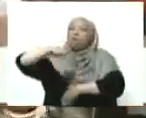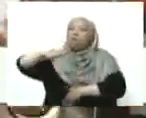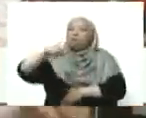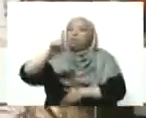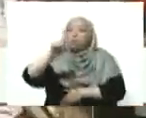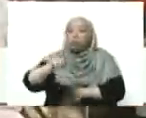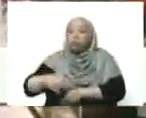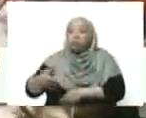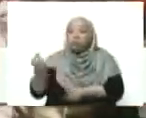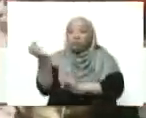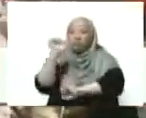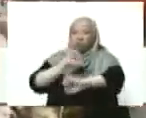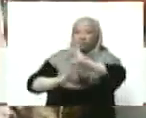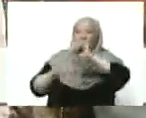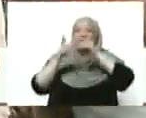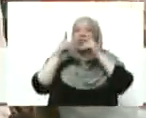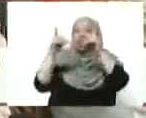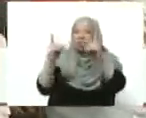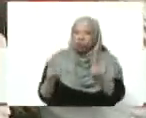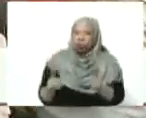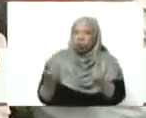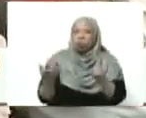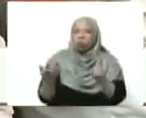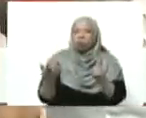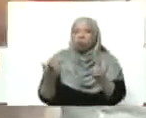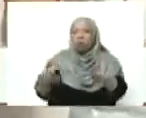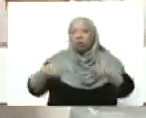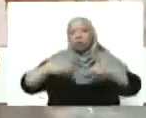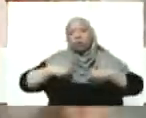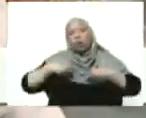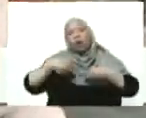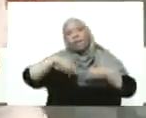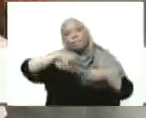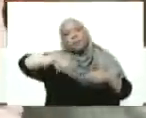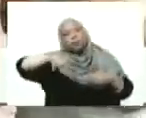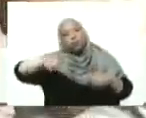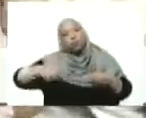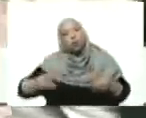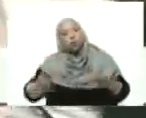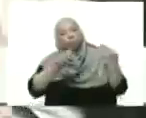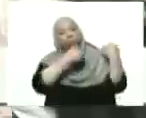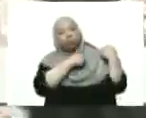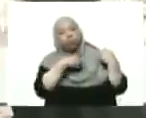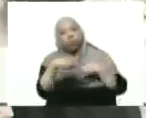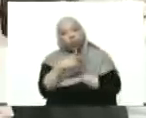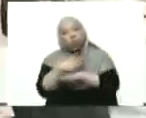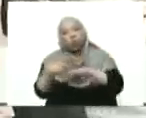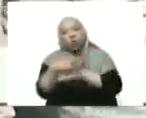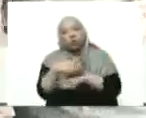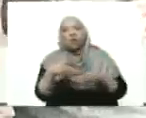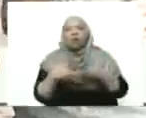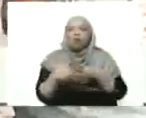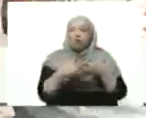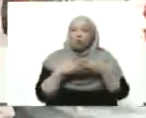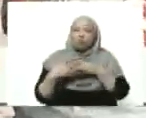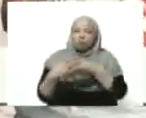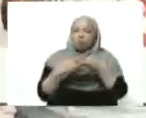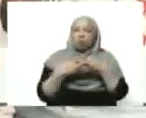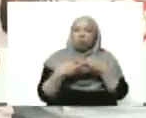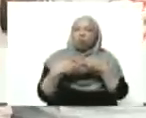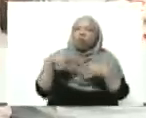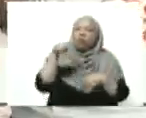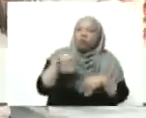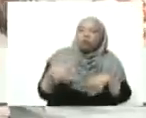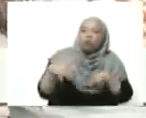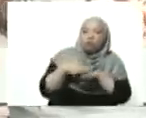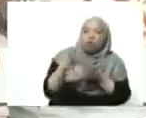en rechazo a la decisión que han tomado autoridades y representantes del gobierno estadounidense para la incautación